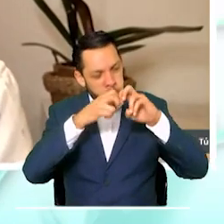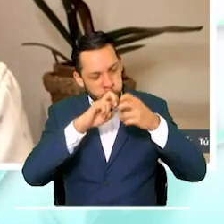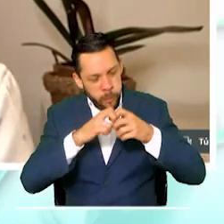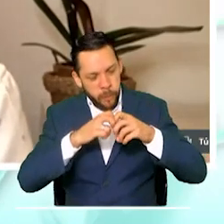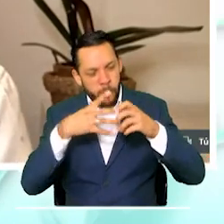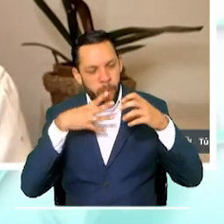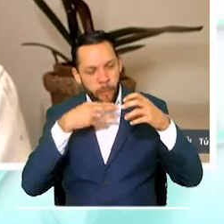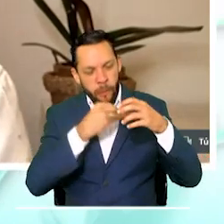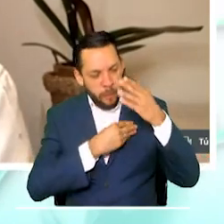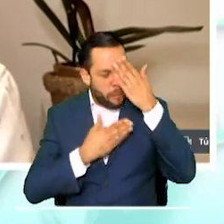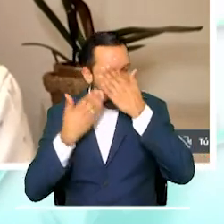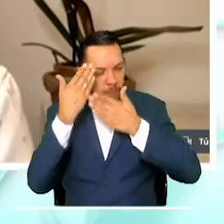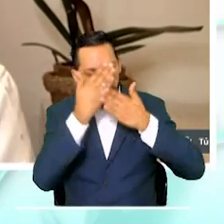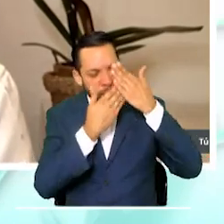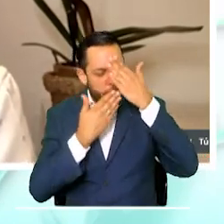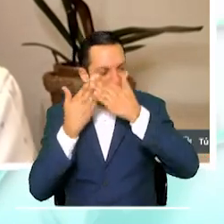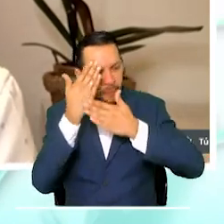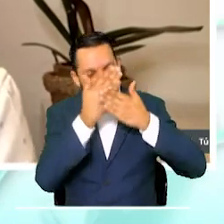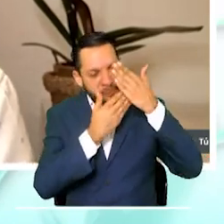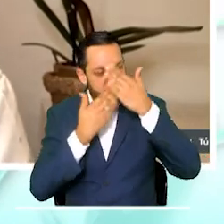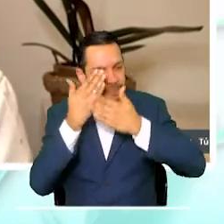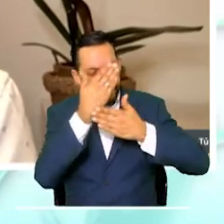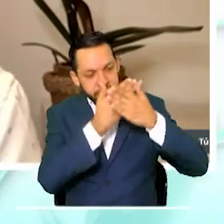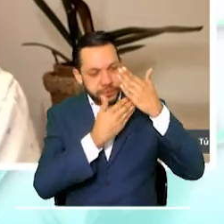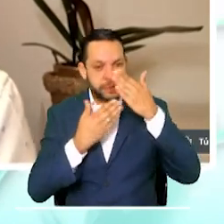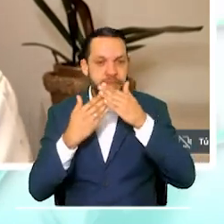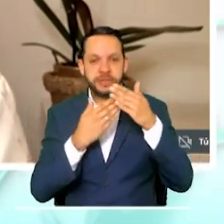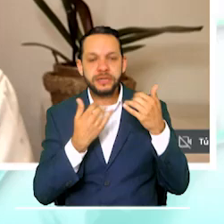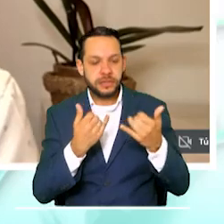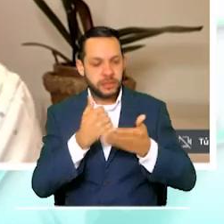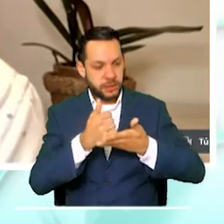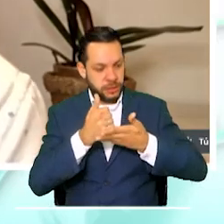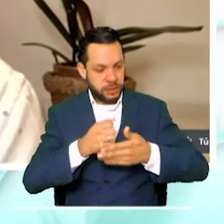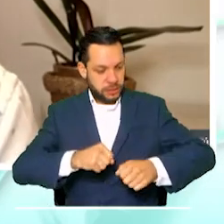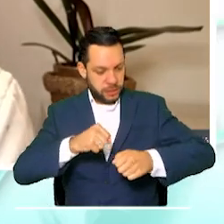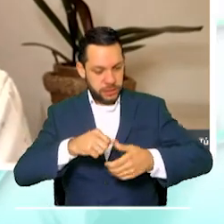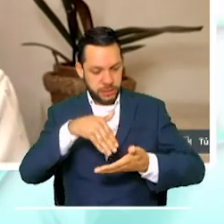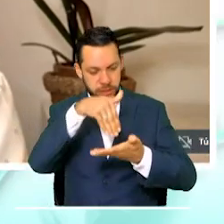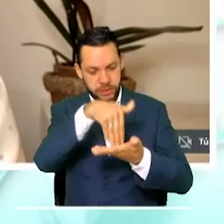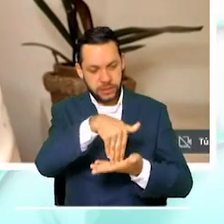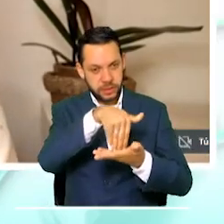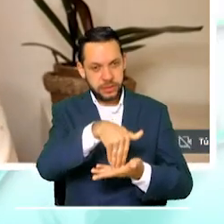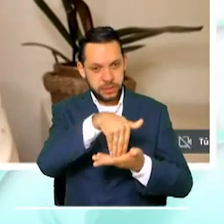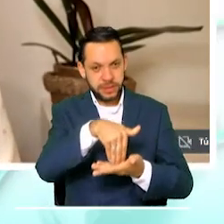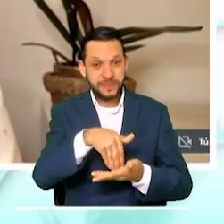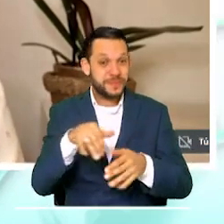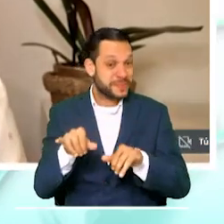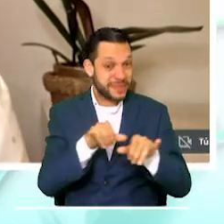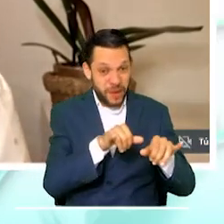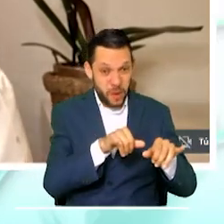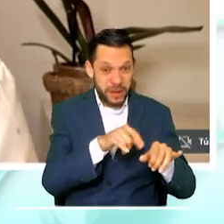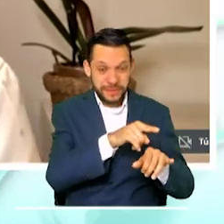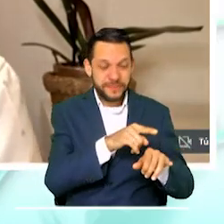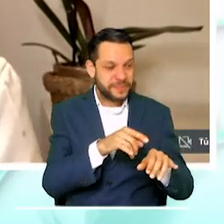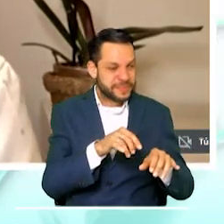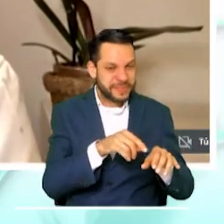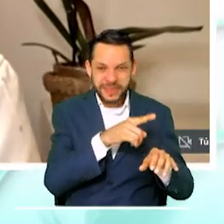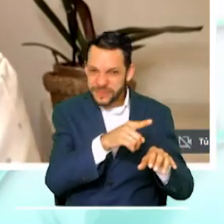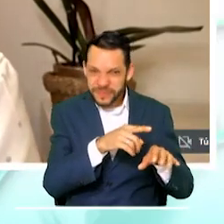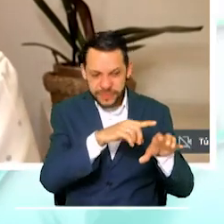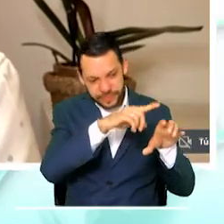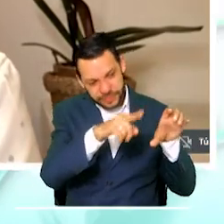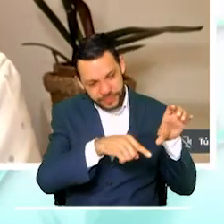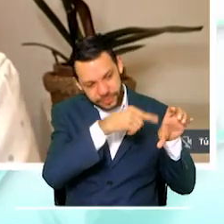y probamos esa mente que está dándole las vueltas al hámster, a la rueda que nos decía ahorita la doctora Andrea. Y es en ese momento, cuando estamos